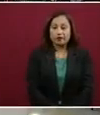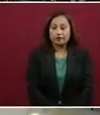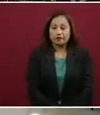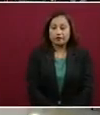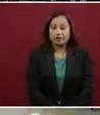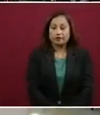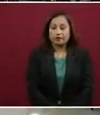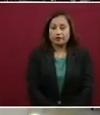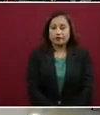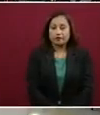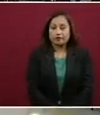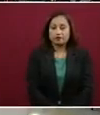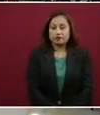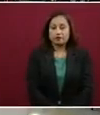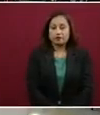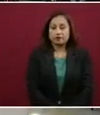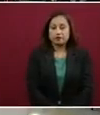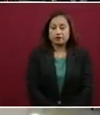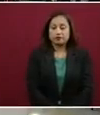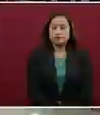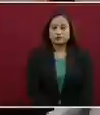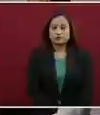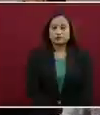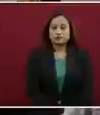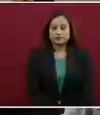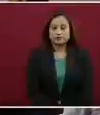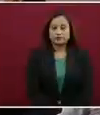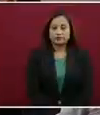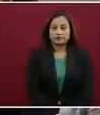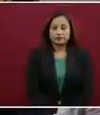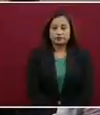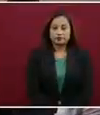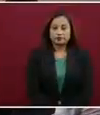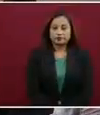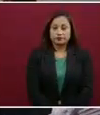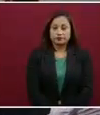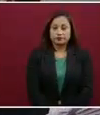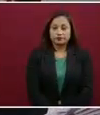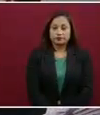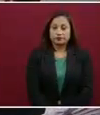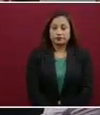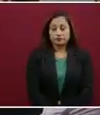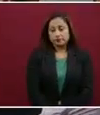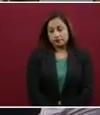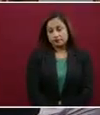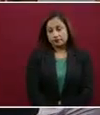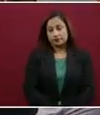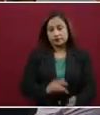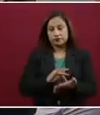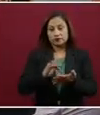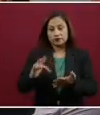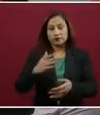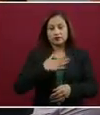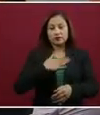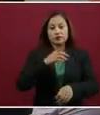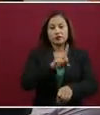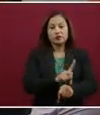¿Sí? Gracias. Buenos días, señor